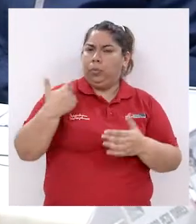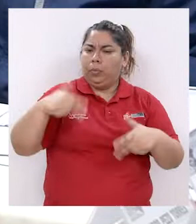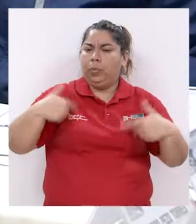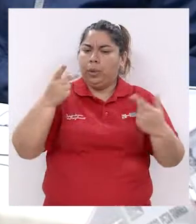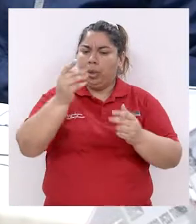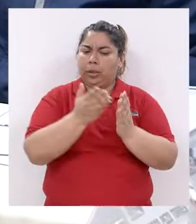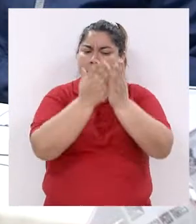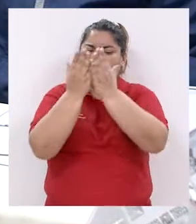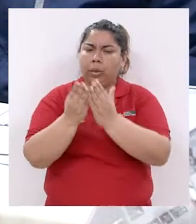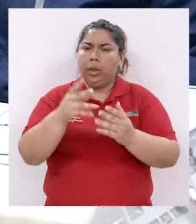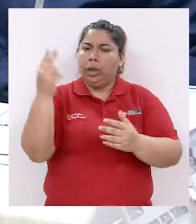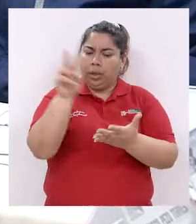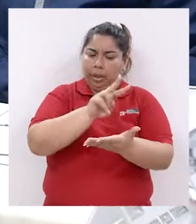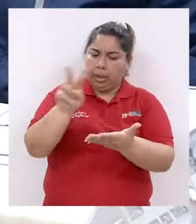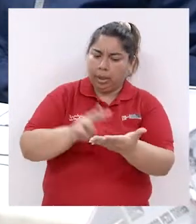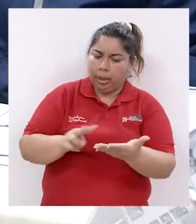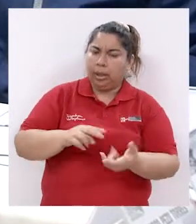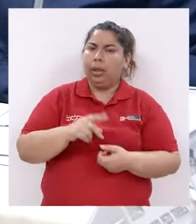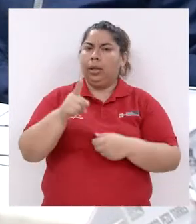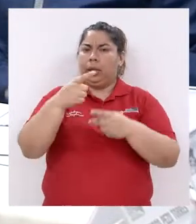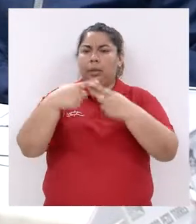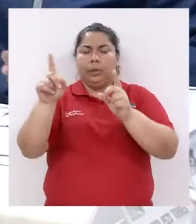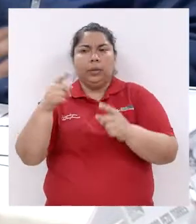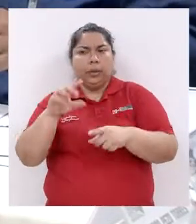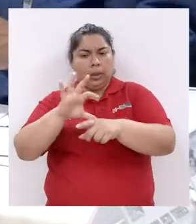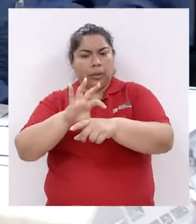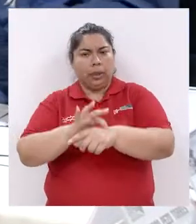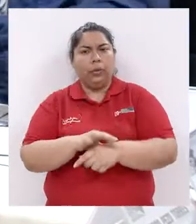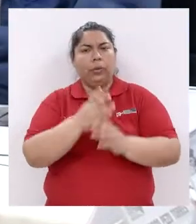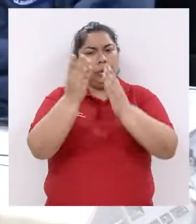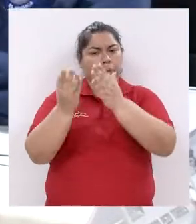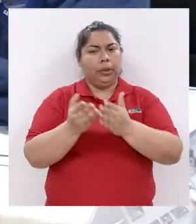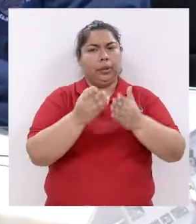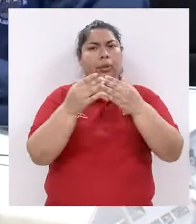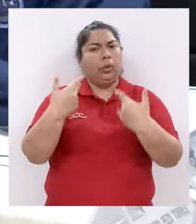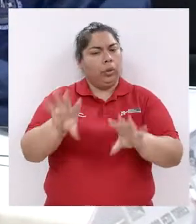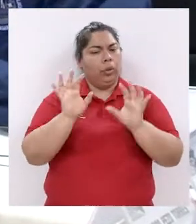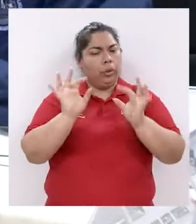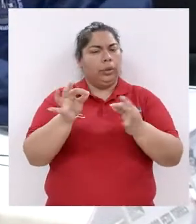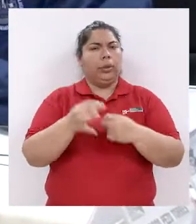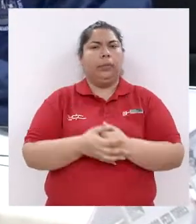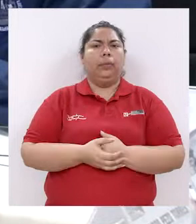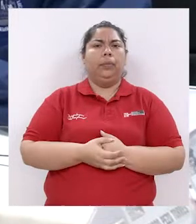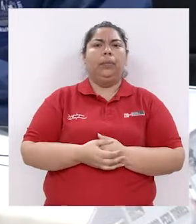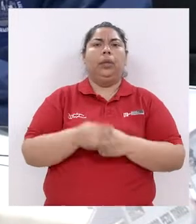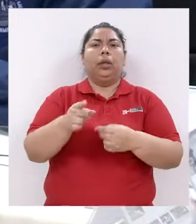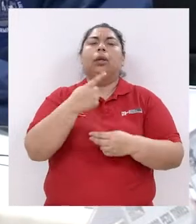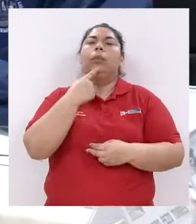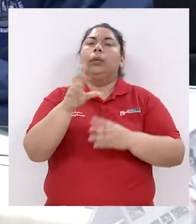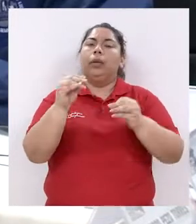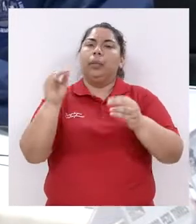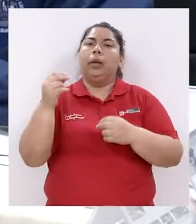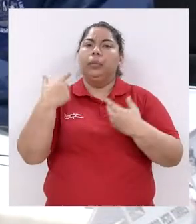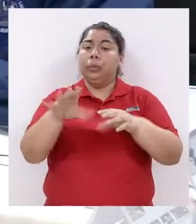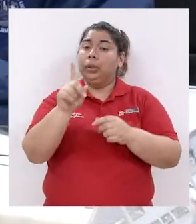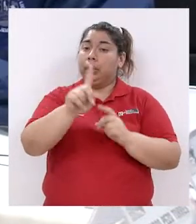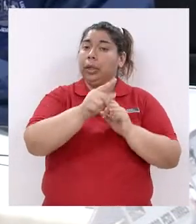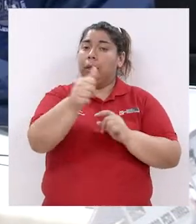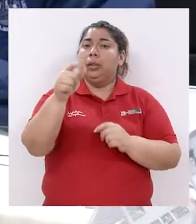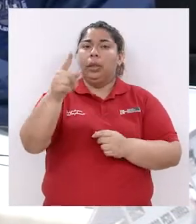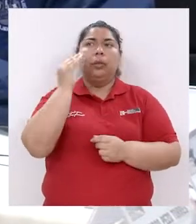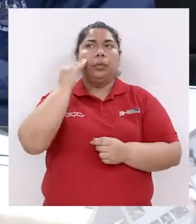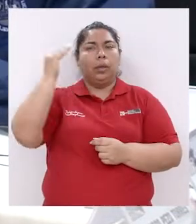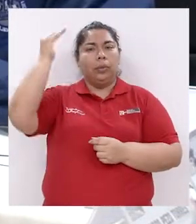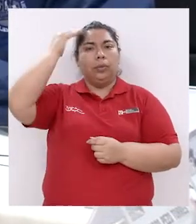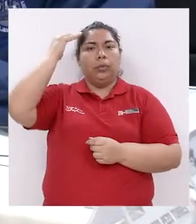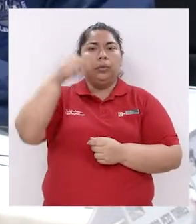circular, estudiar, leer, el sistema de salud, el sistema de educación, todo está dado. Y cuando hablamos de ellos, también hablamos de